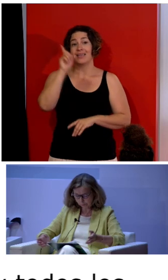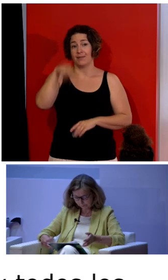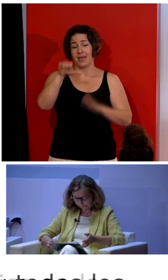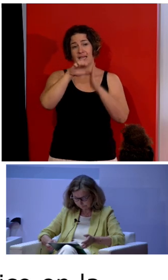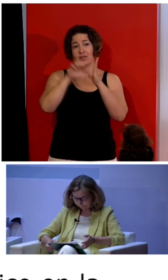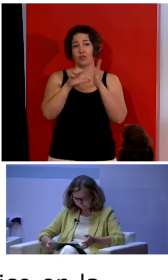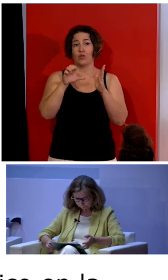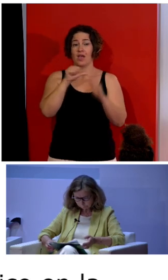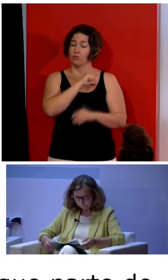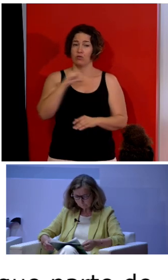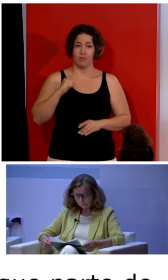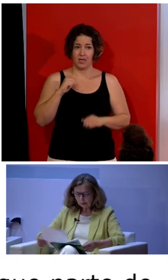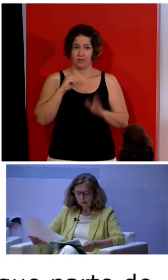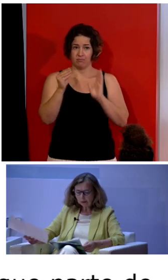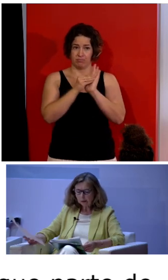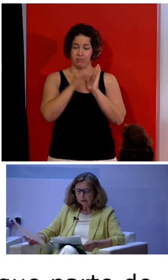de Autonomía.